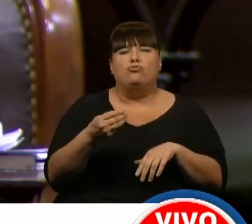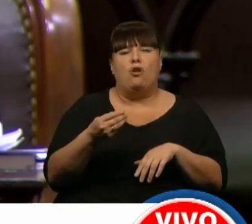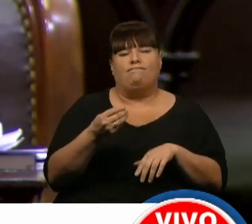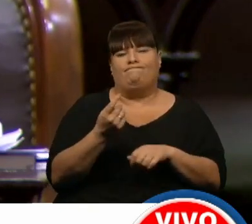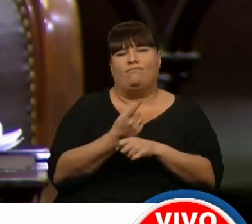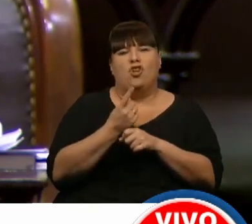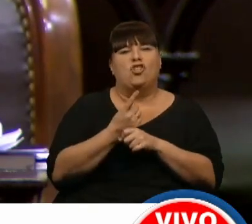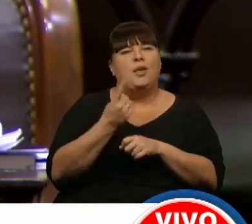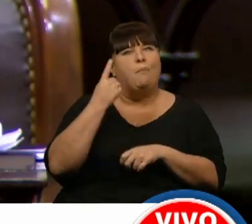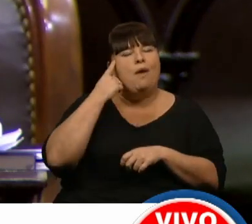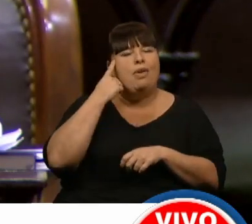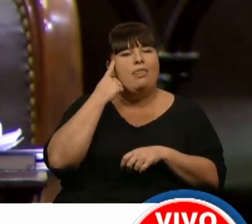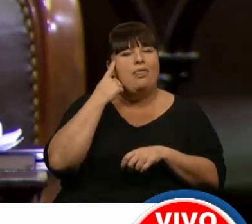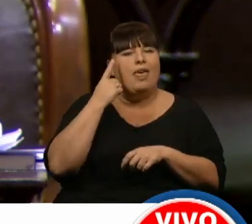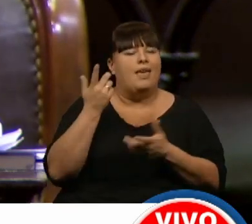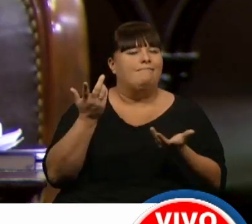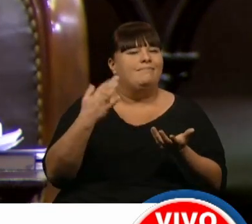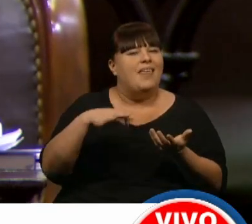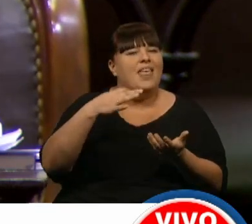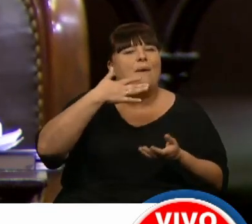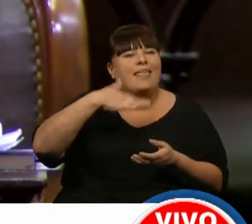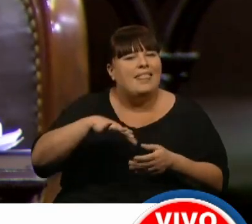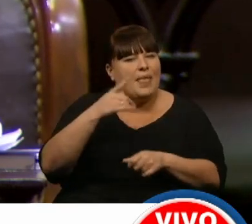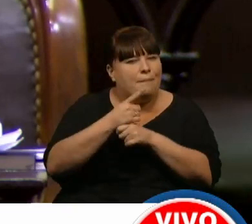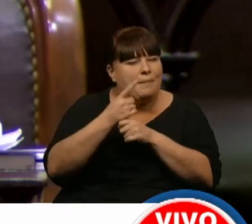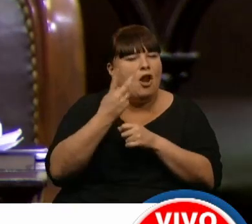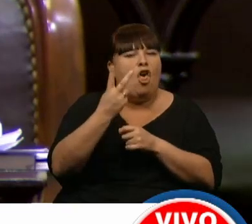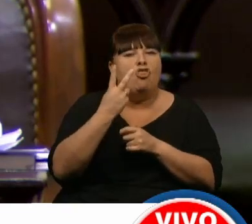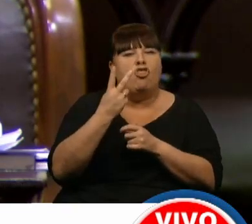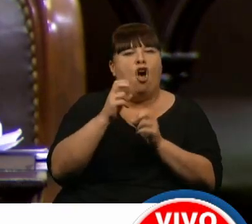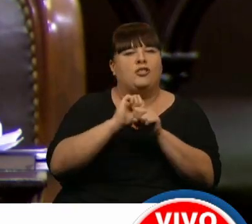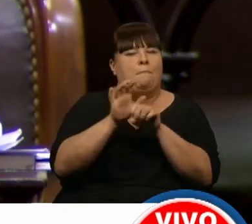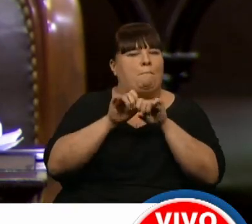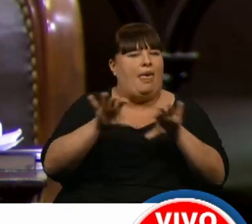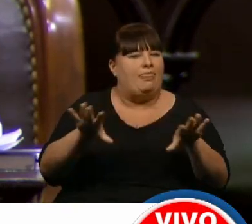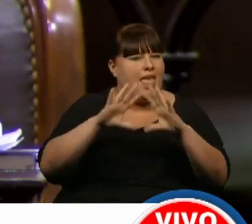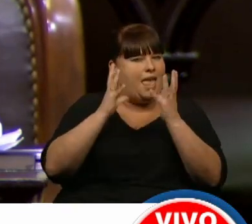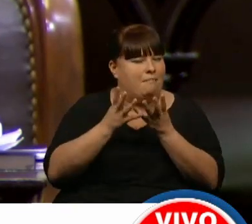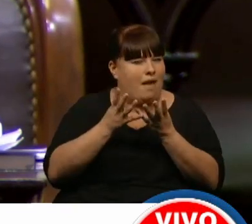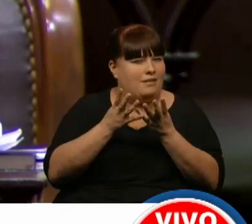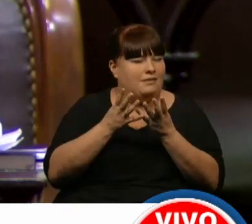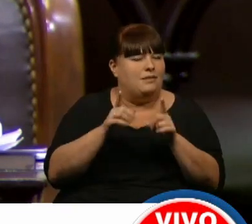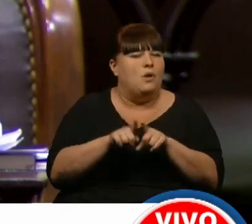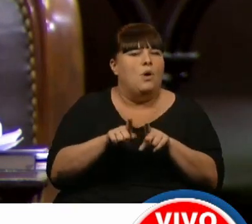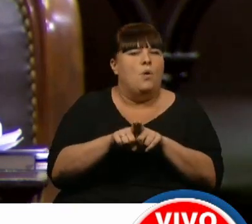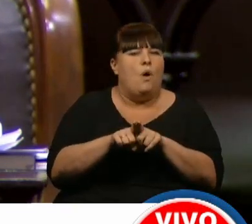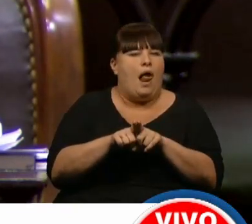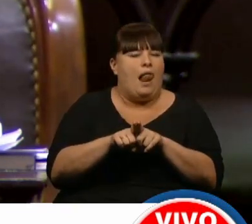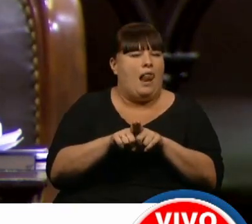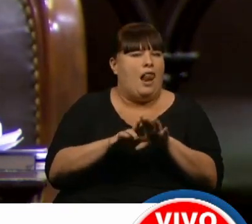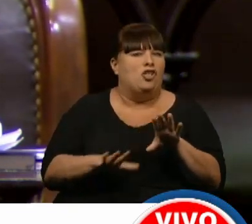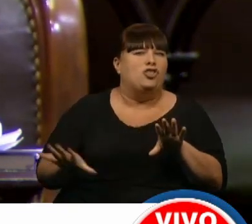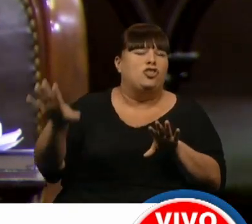no puede ser considerado si no se entienden las dos pandemias que recorrieron toda